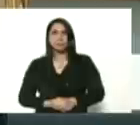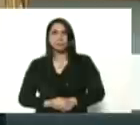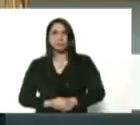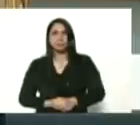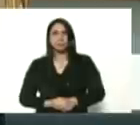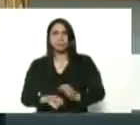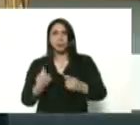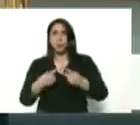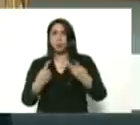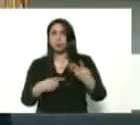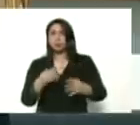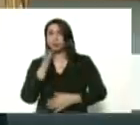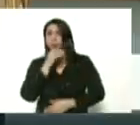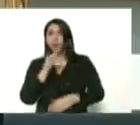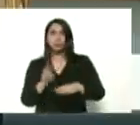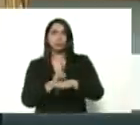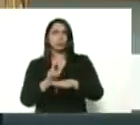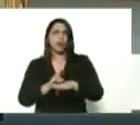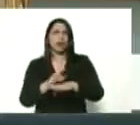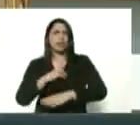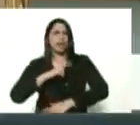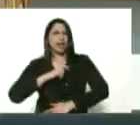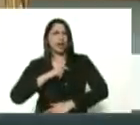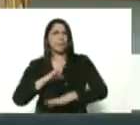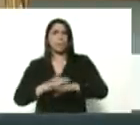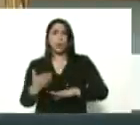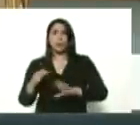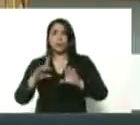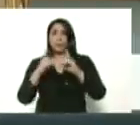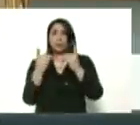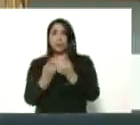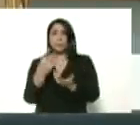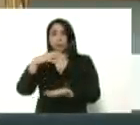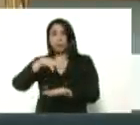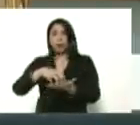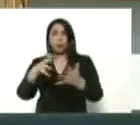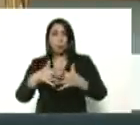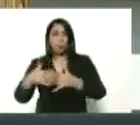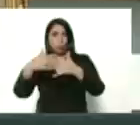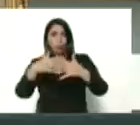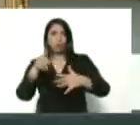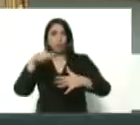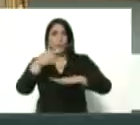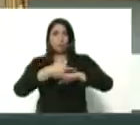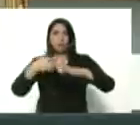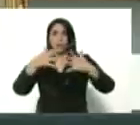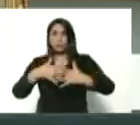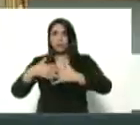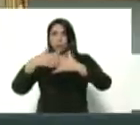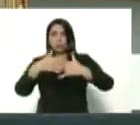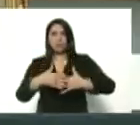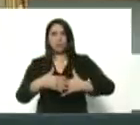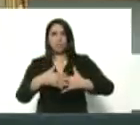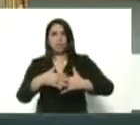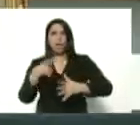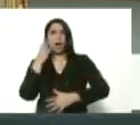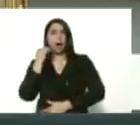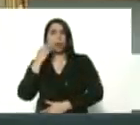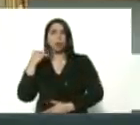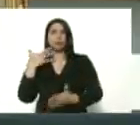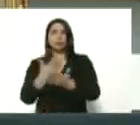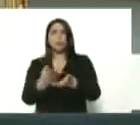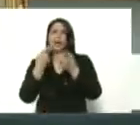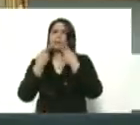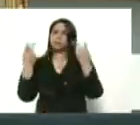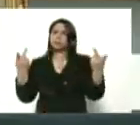Cosa inusual y extraña porque el Departamento de Estado y el gobierno de Estados Unidos acostumbra a